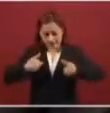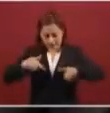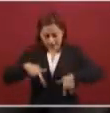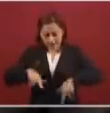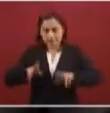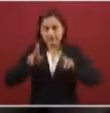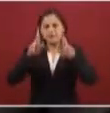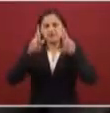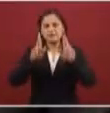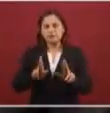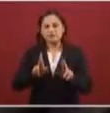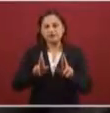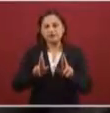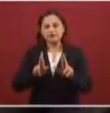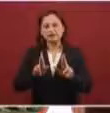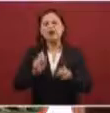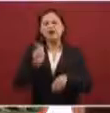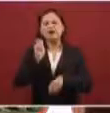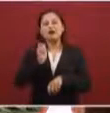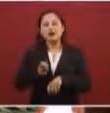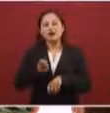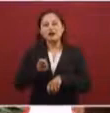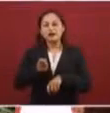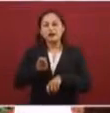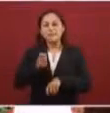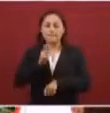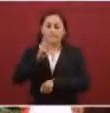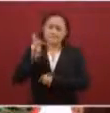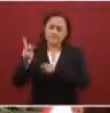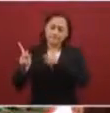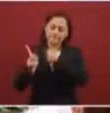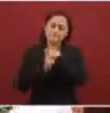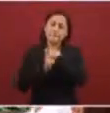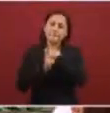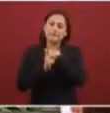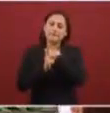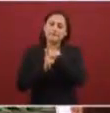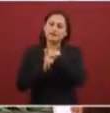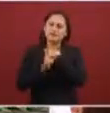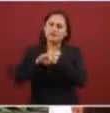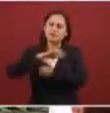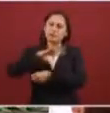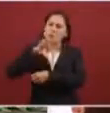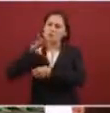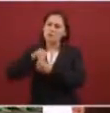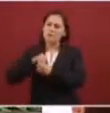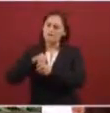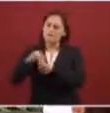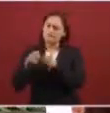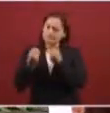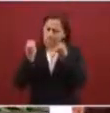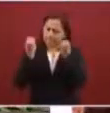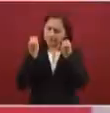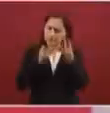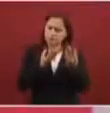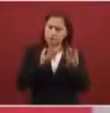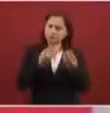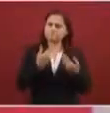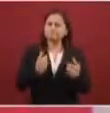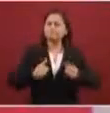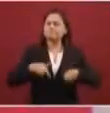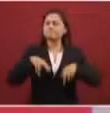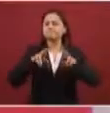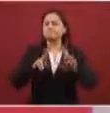de la patria, del país, de México.